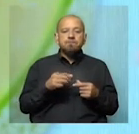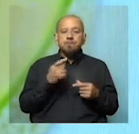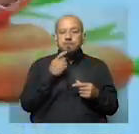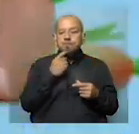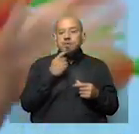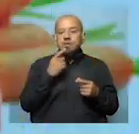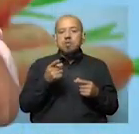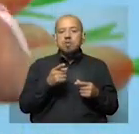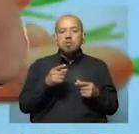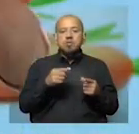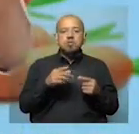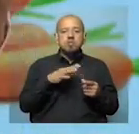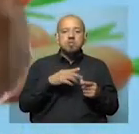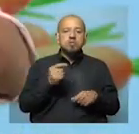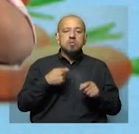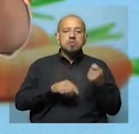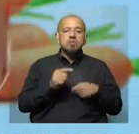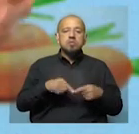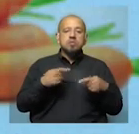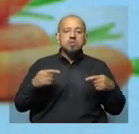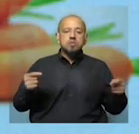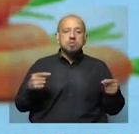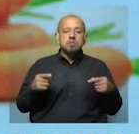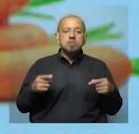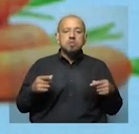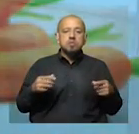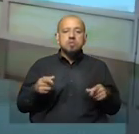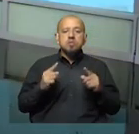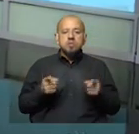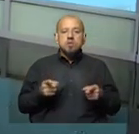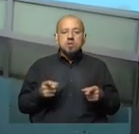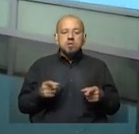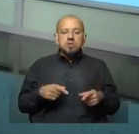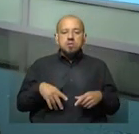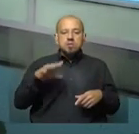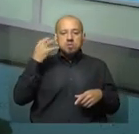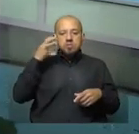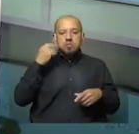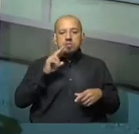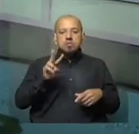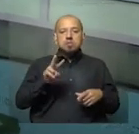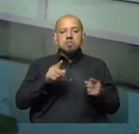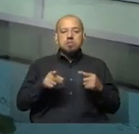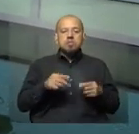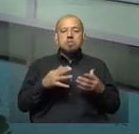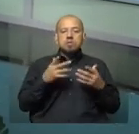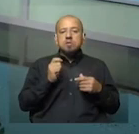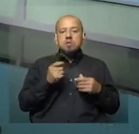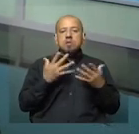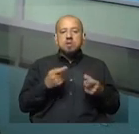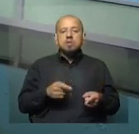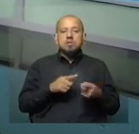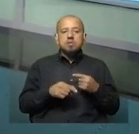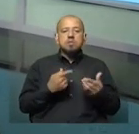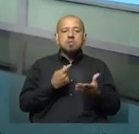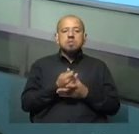es un galpón que venden un montón de productos agroalimentarios, inclusive frutas y hortalizas para quien quiera ir y comprar, con